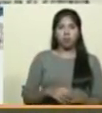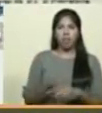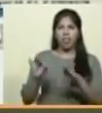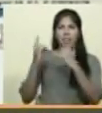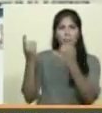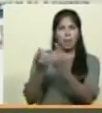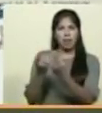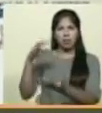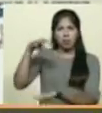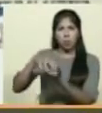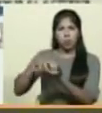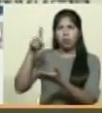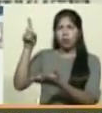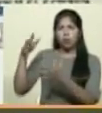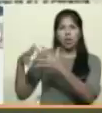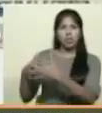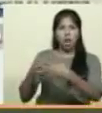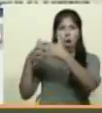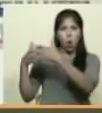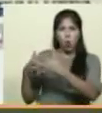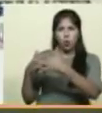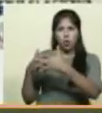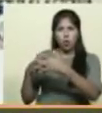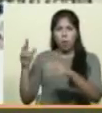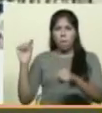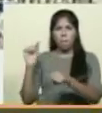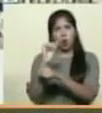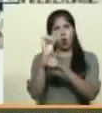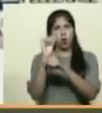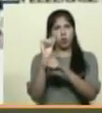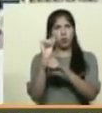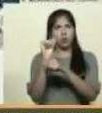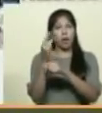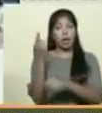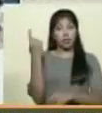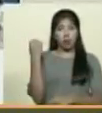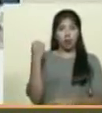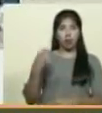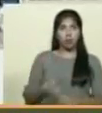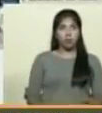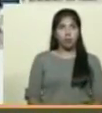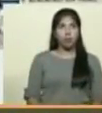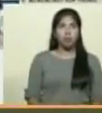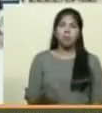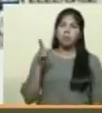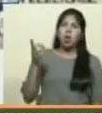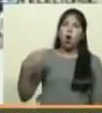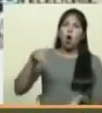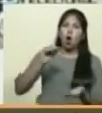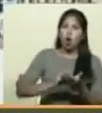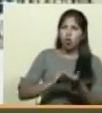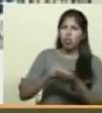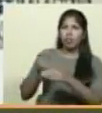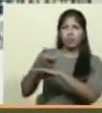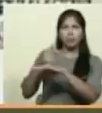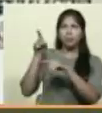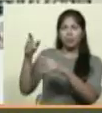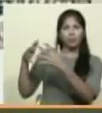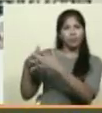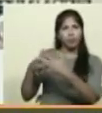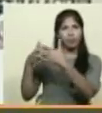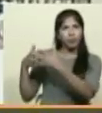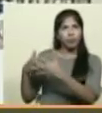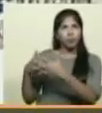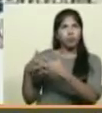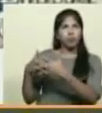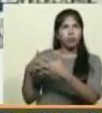de Estado de Estados Unidos de América. Nuevamente, ese gobierno pretende calificar